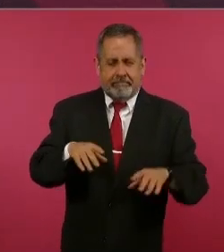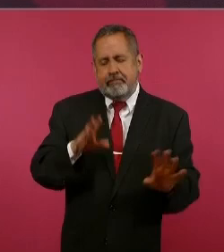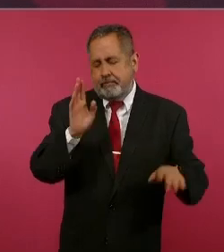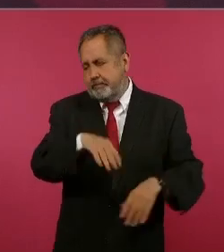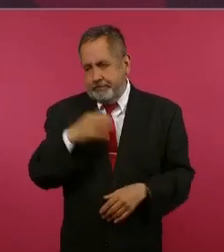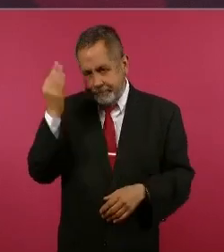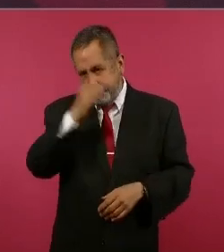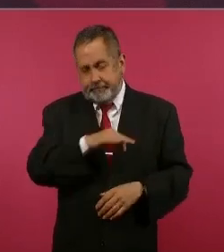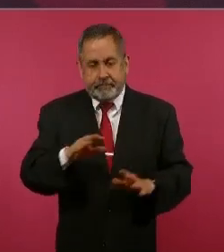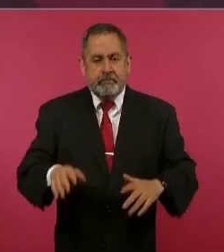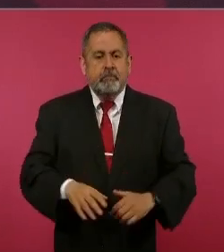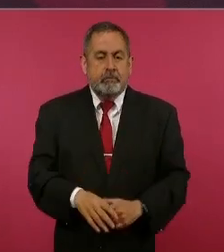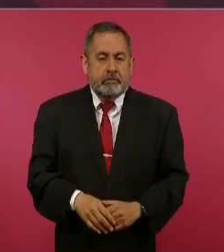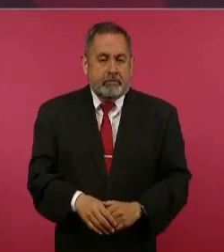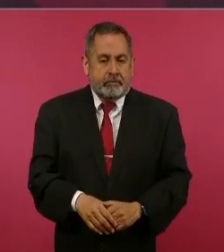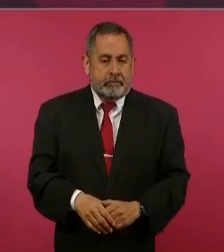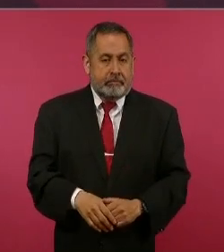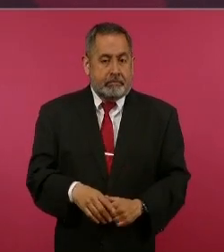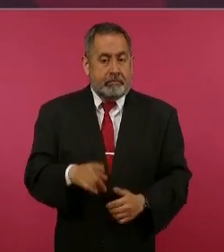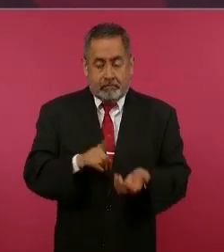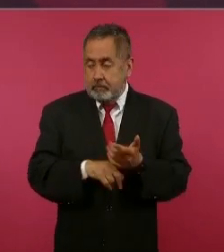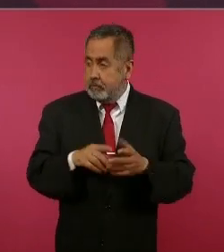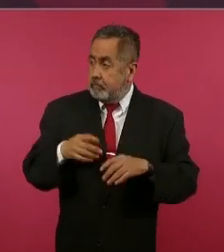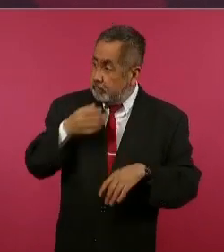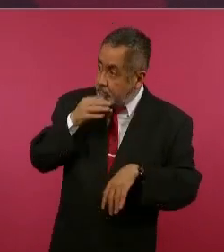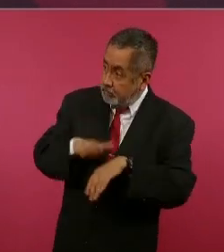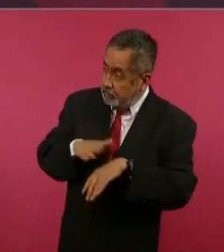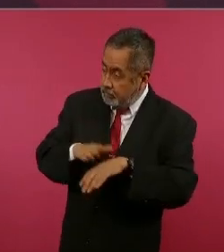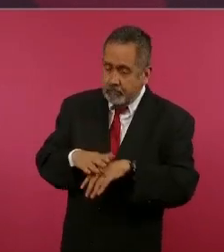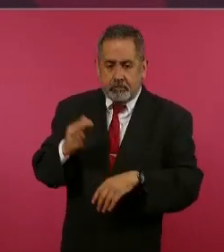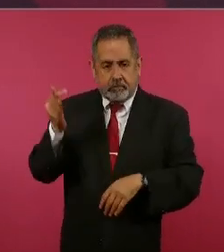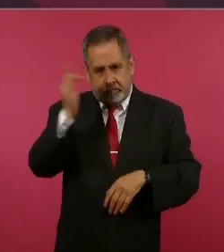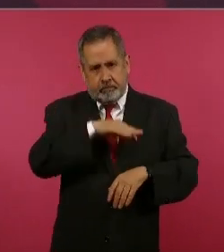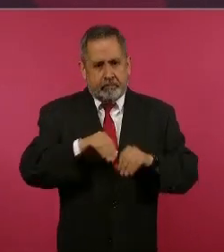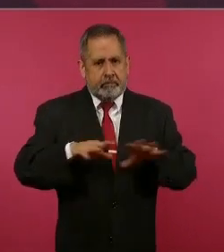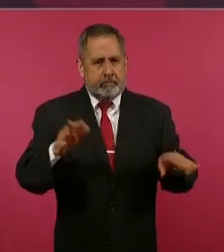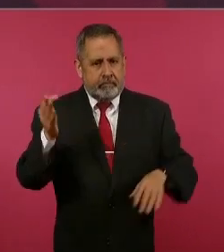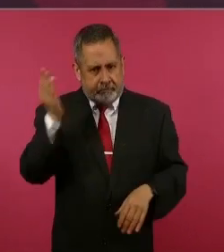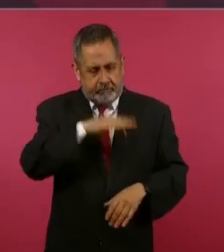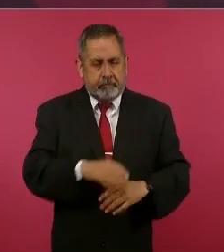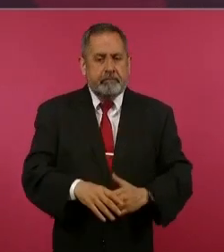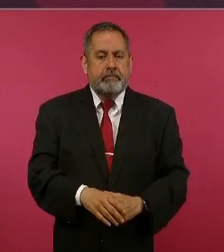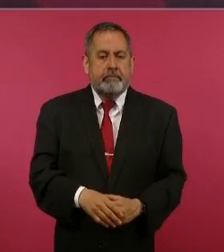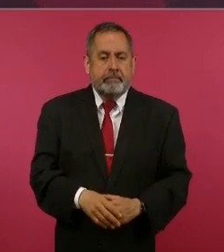falso. Y qué bueno que lo comprobamos.